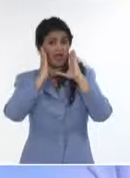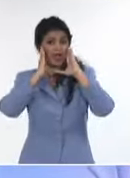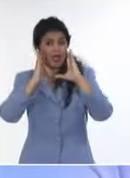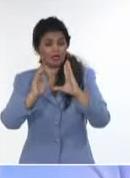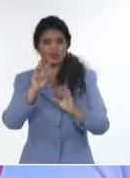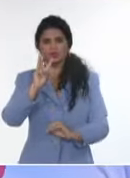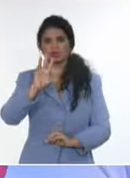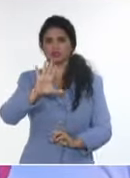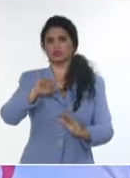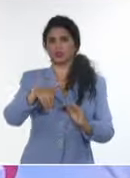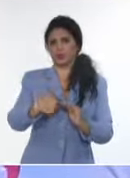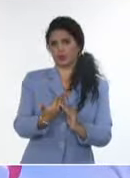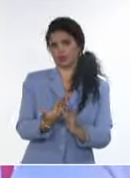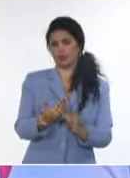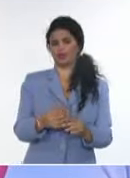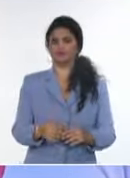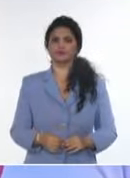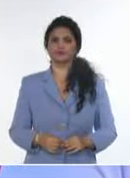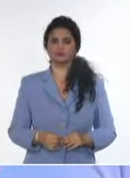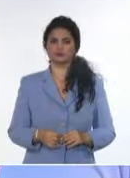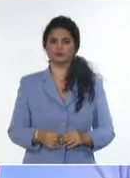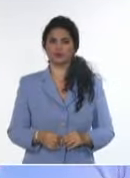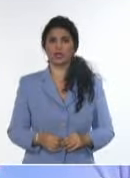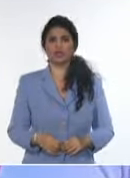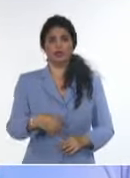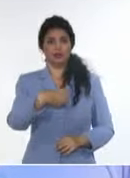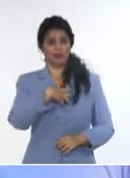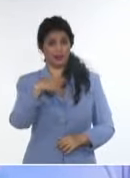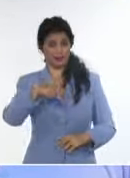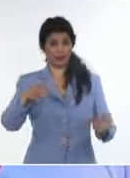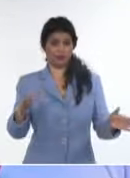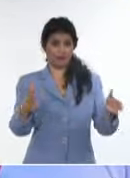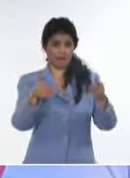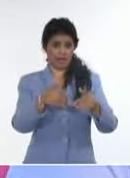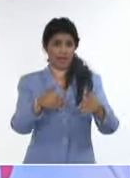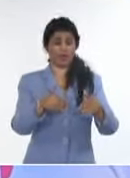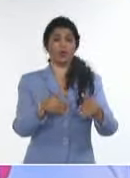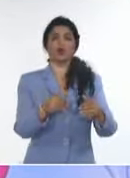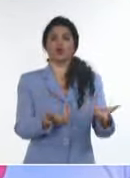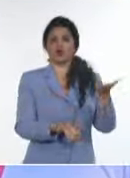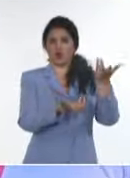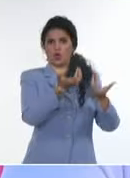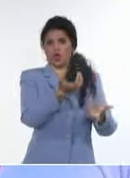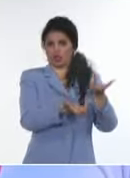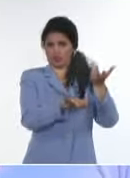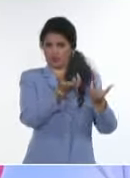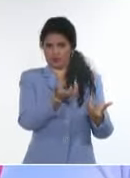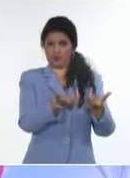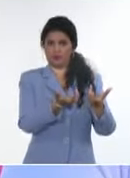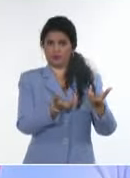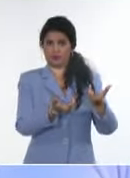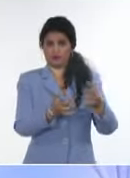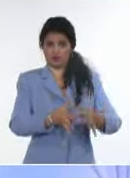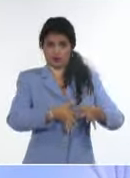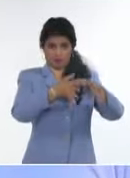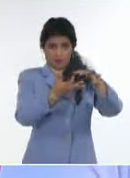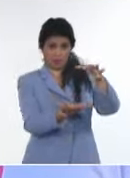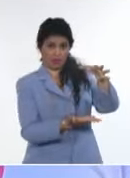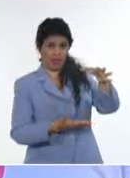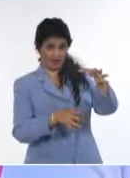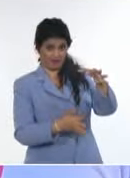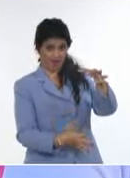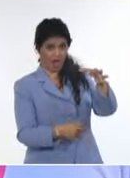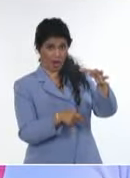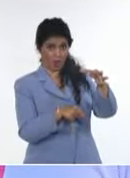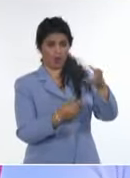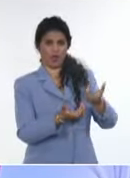la fabricación del sobrecalentador y el recalentador completo. Y el sobrecalentador, la sección de entrada del economizador